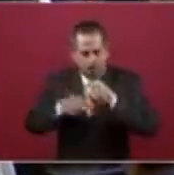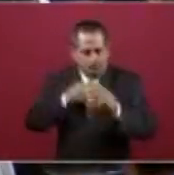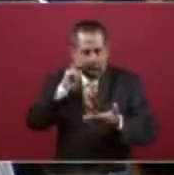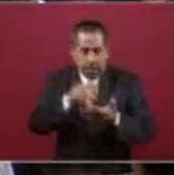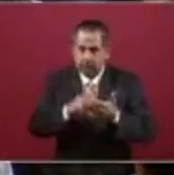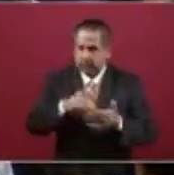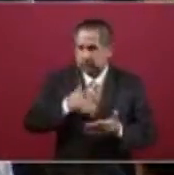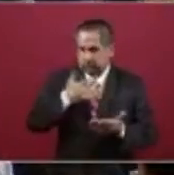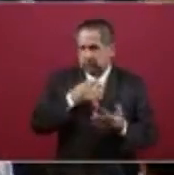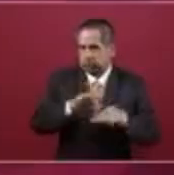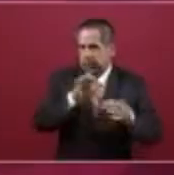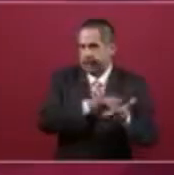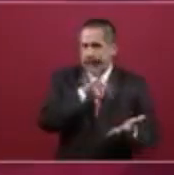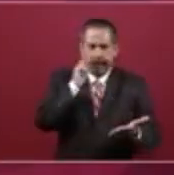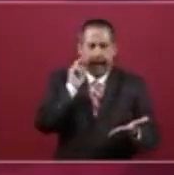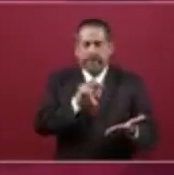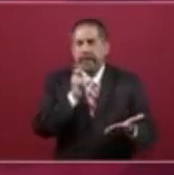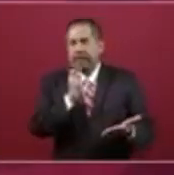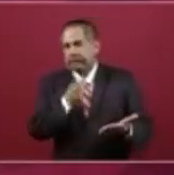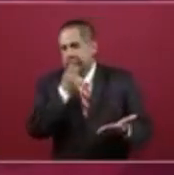en cuenta.